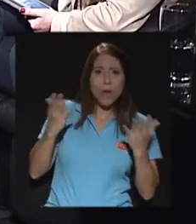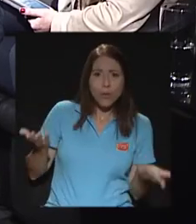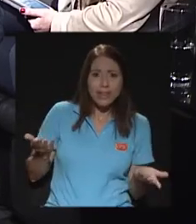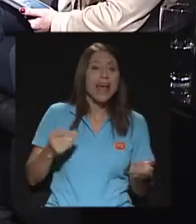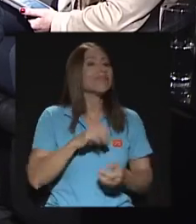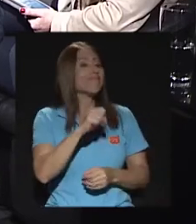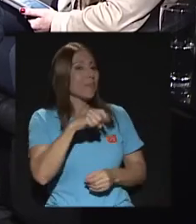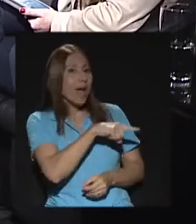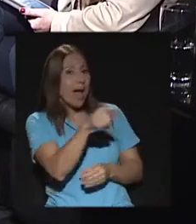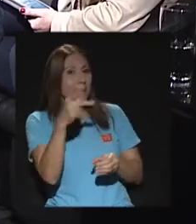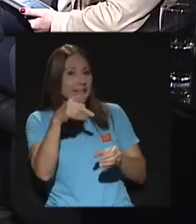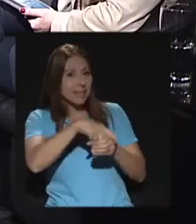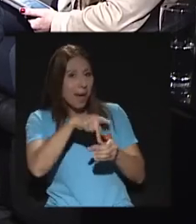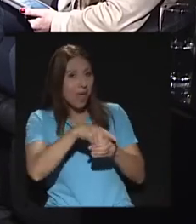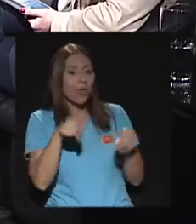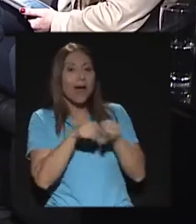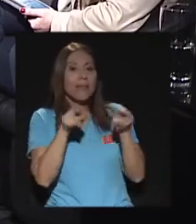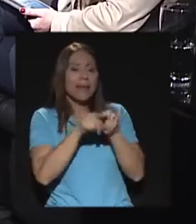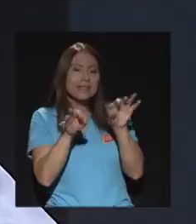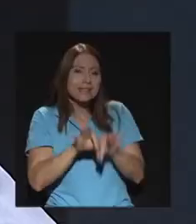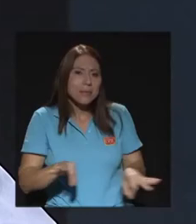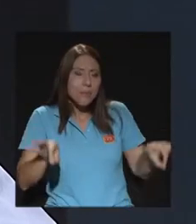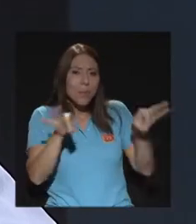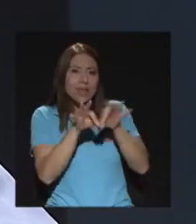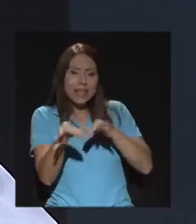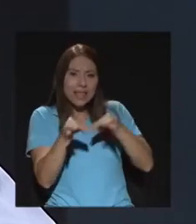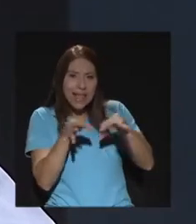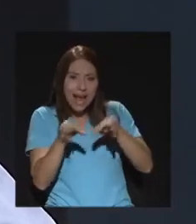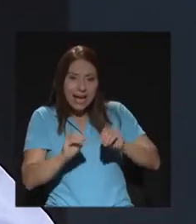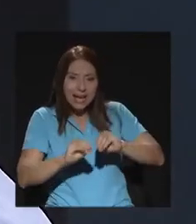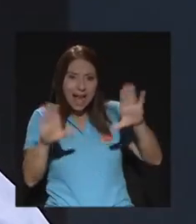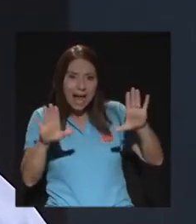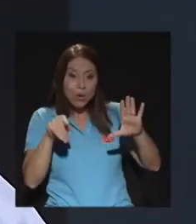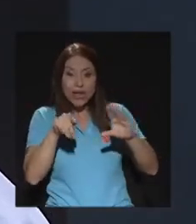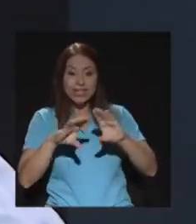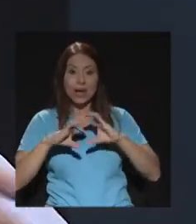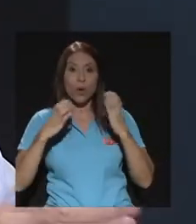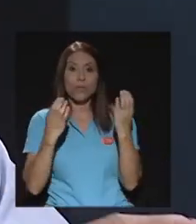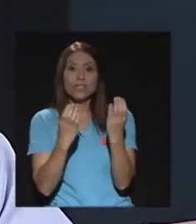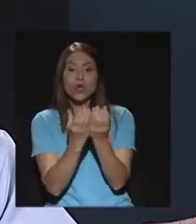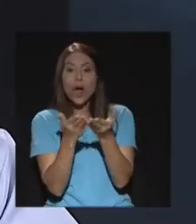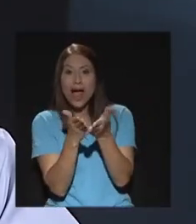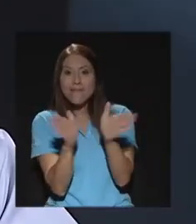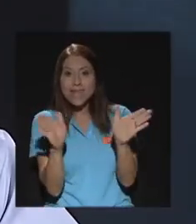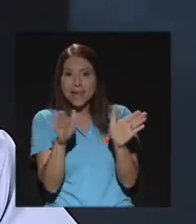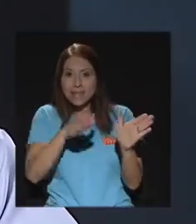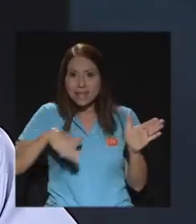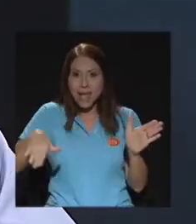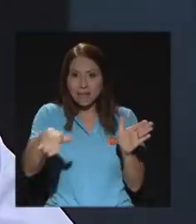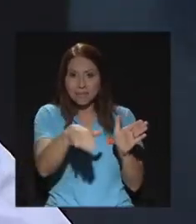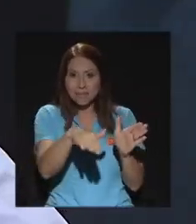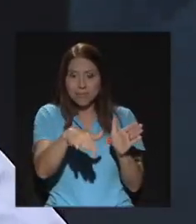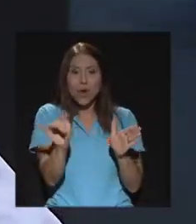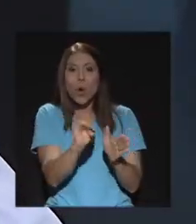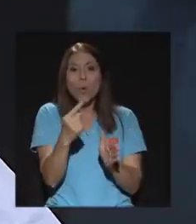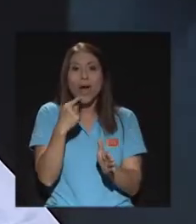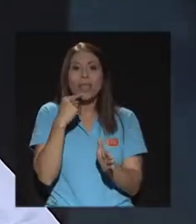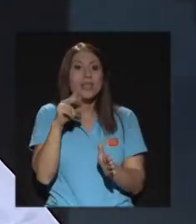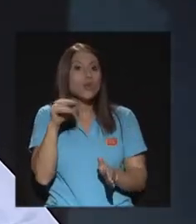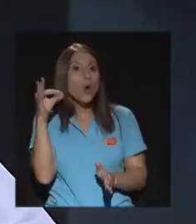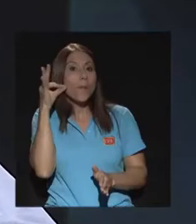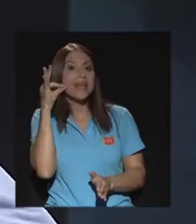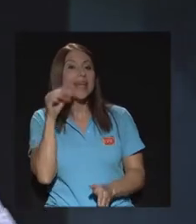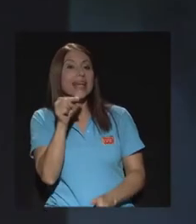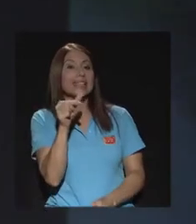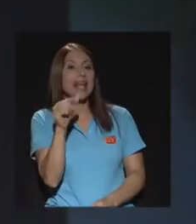participado. Y además es importante dejar claro que es una comisión abierta, y como ha dicho nuestra compañera Giselle